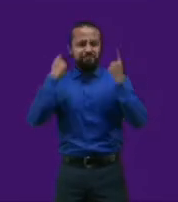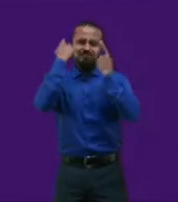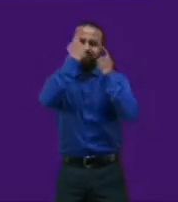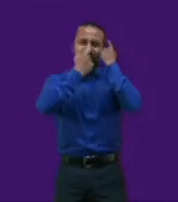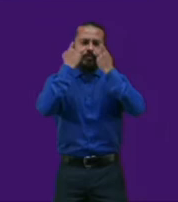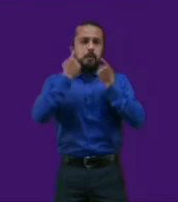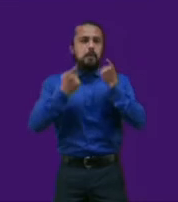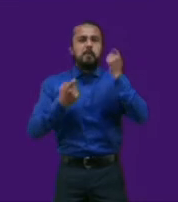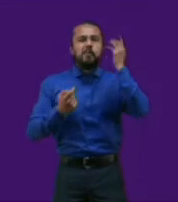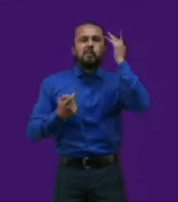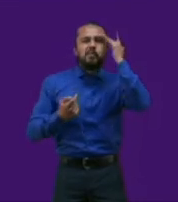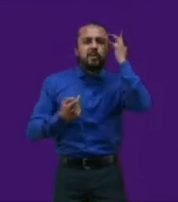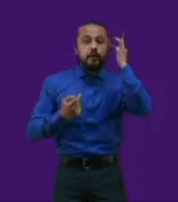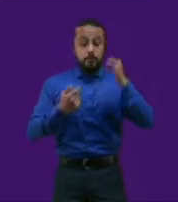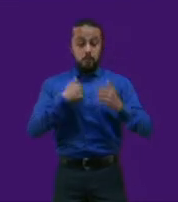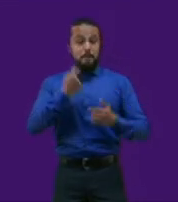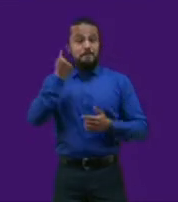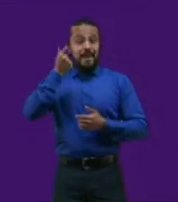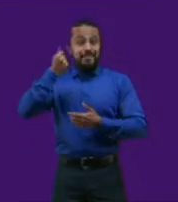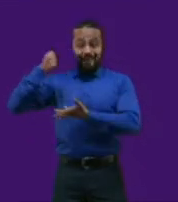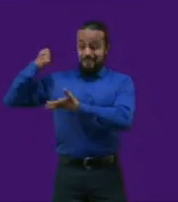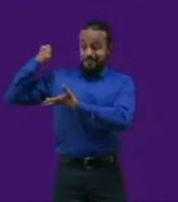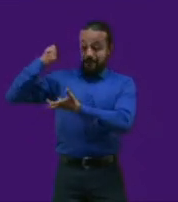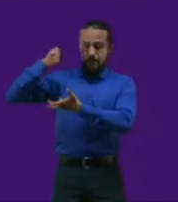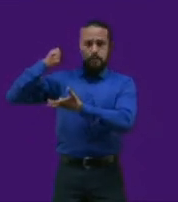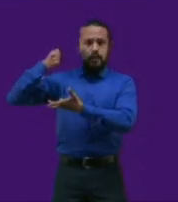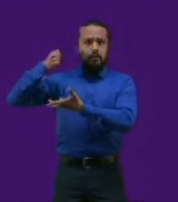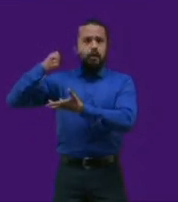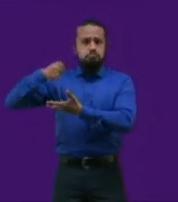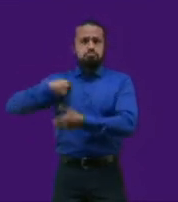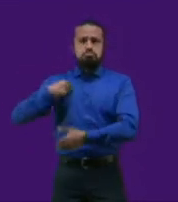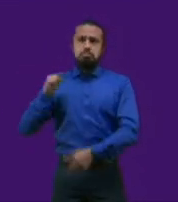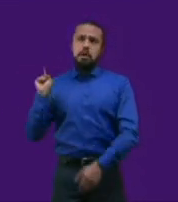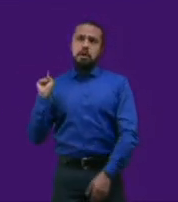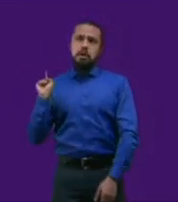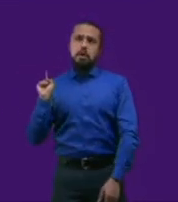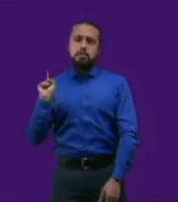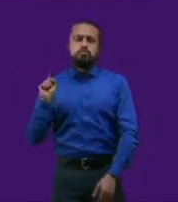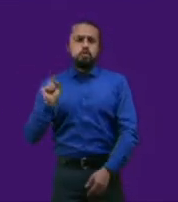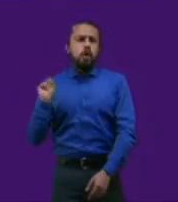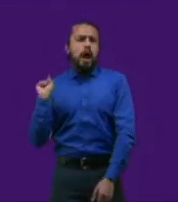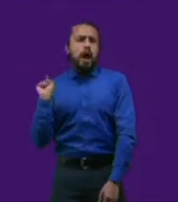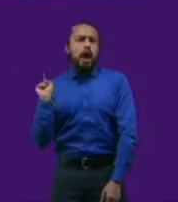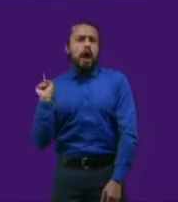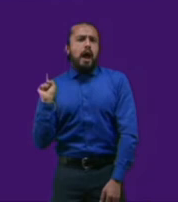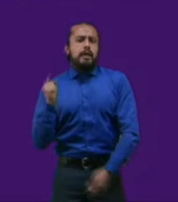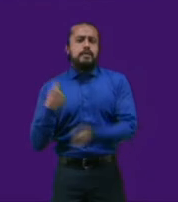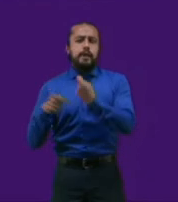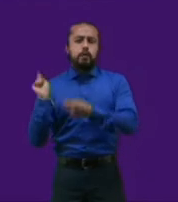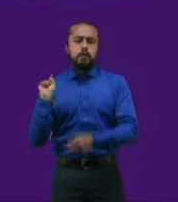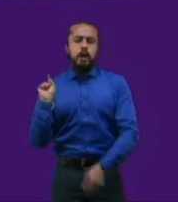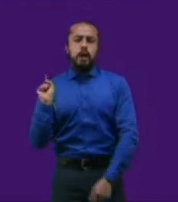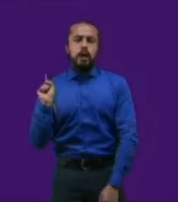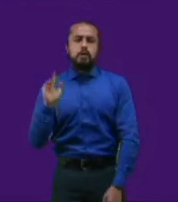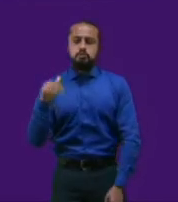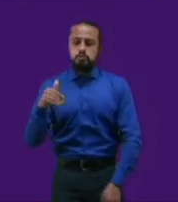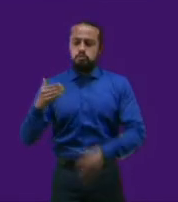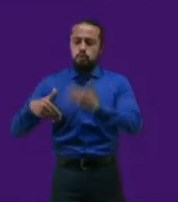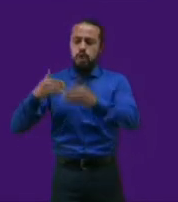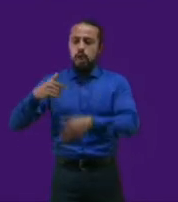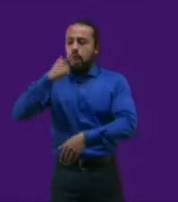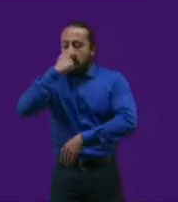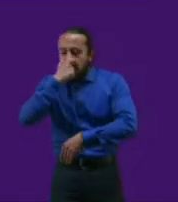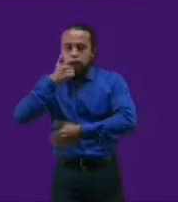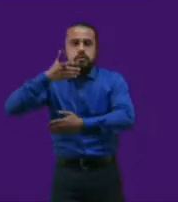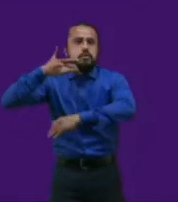uno puede con capital hacer negocios por mucho tiempo que después se dan cuenta que no era un negocio. Entonces es muy